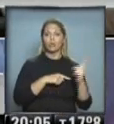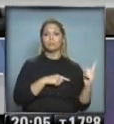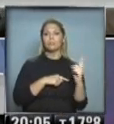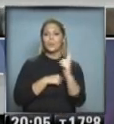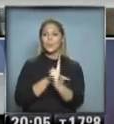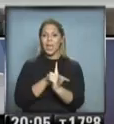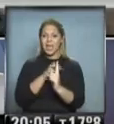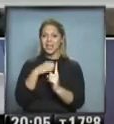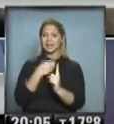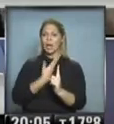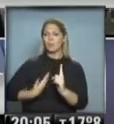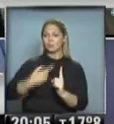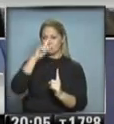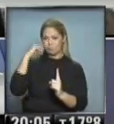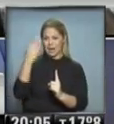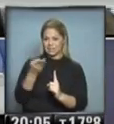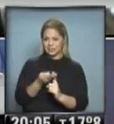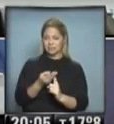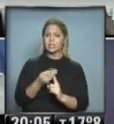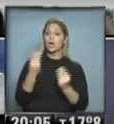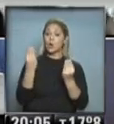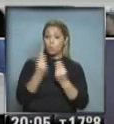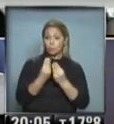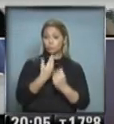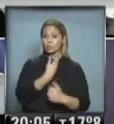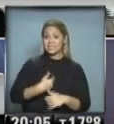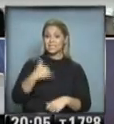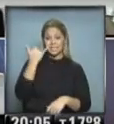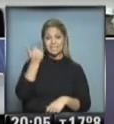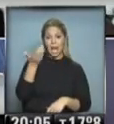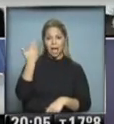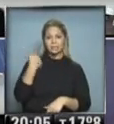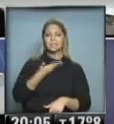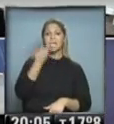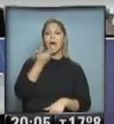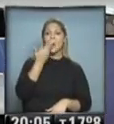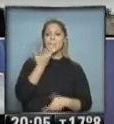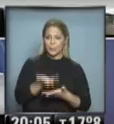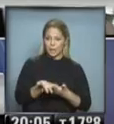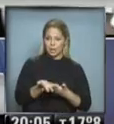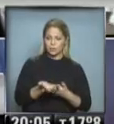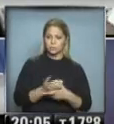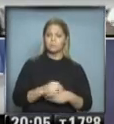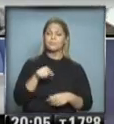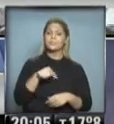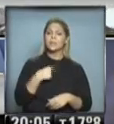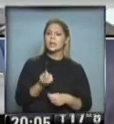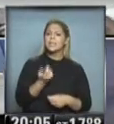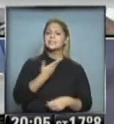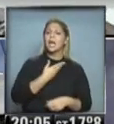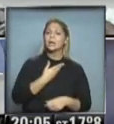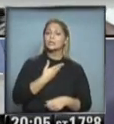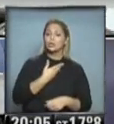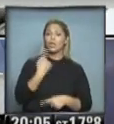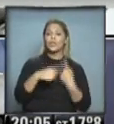presidenta argentina. Ya son varios los mandatarios que han hecho uso de la palabra en este acto convocado, reiteramos, por organizaciones